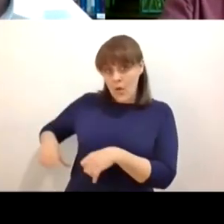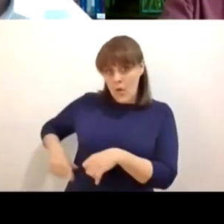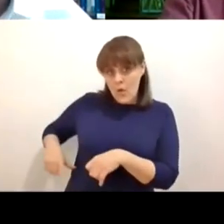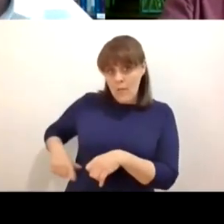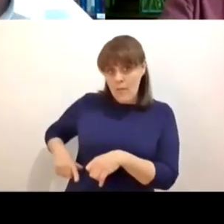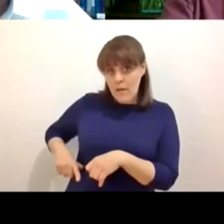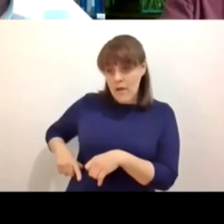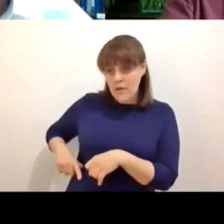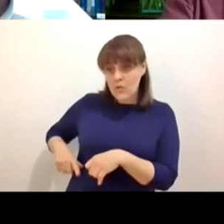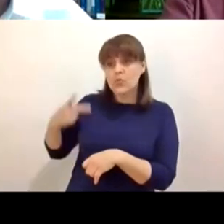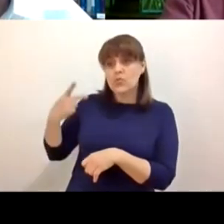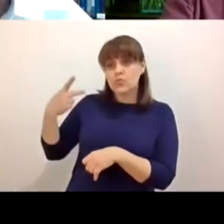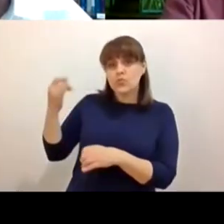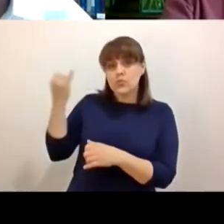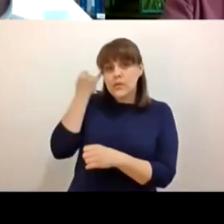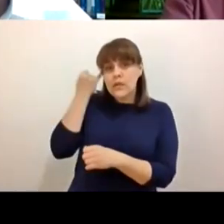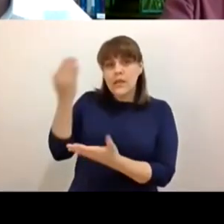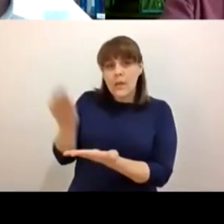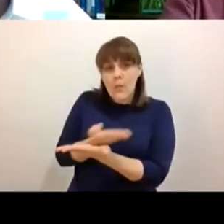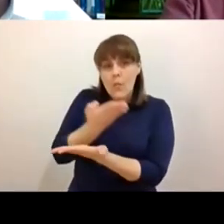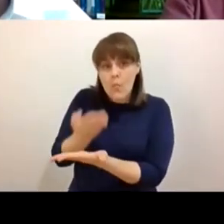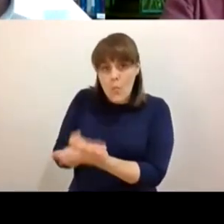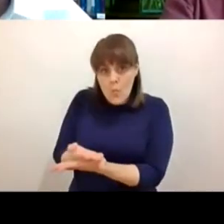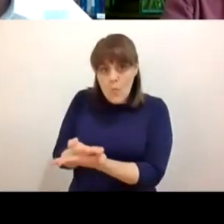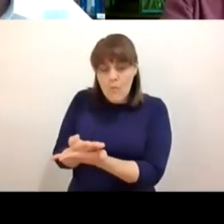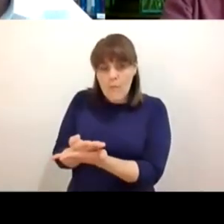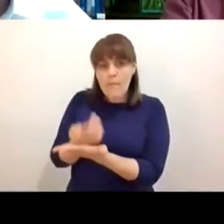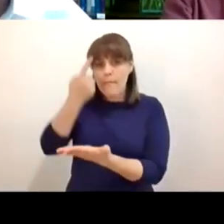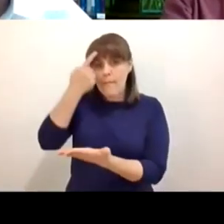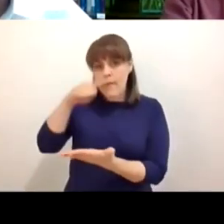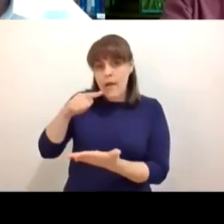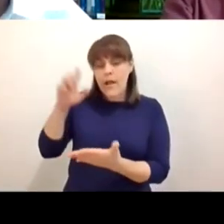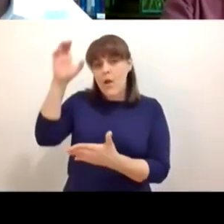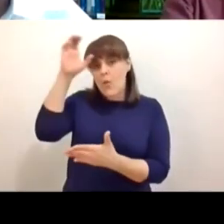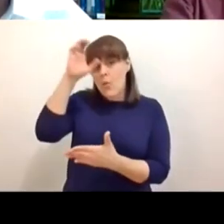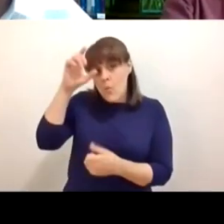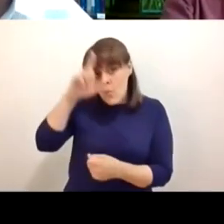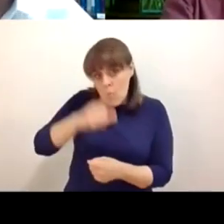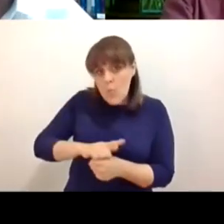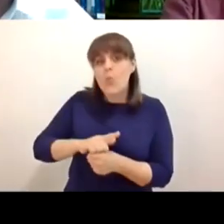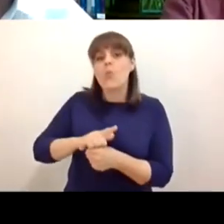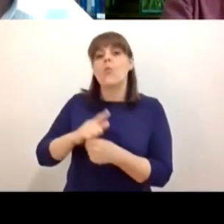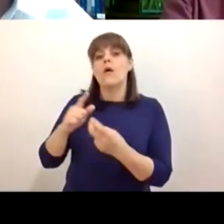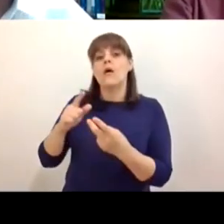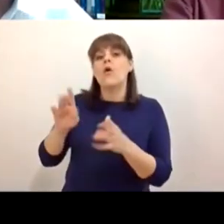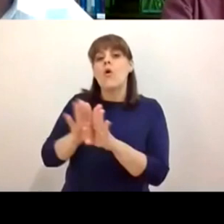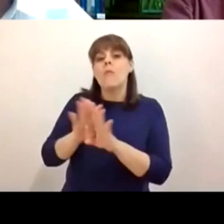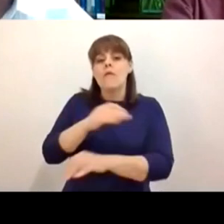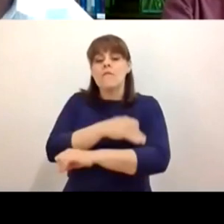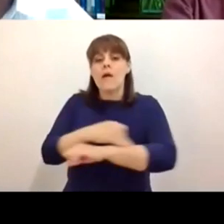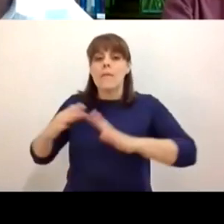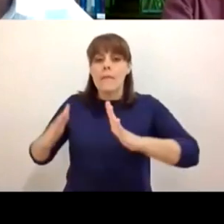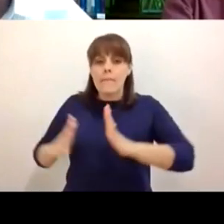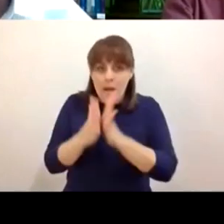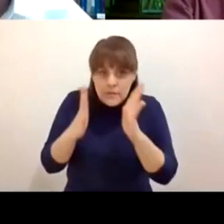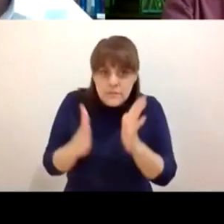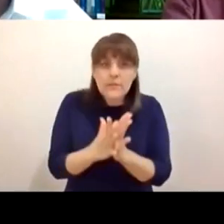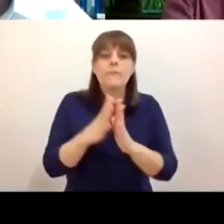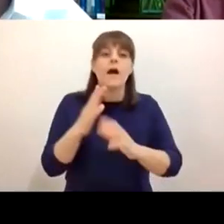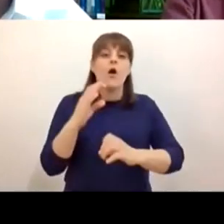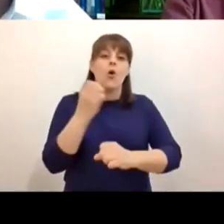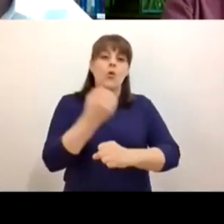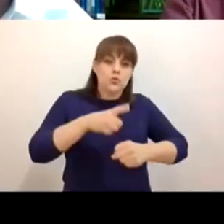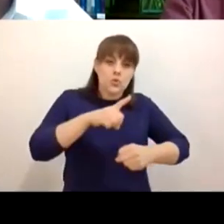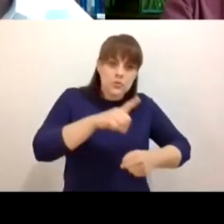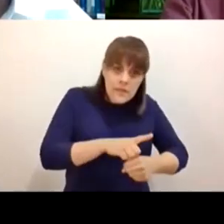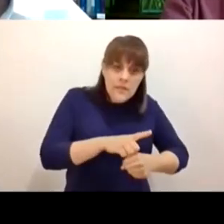pública enfocada a una cultura relacionada con la participación de las familias, de la sociedad y del propio Estado en